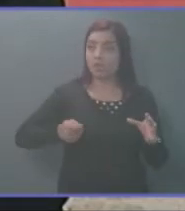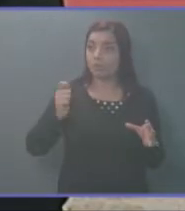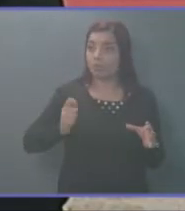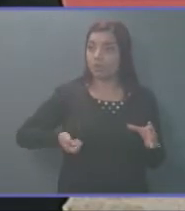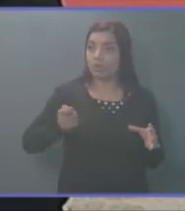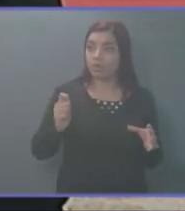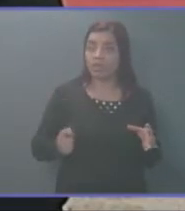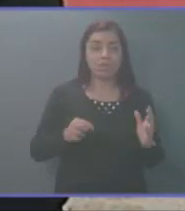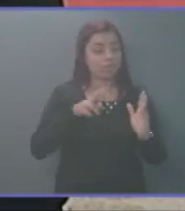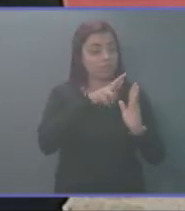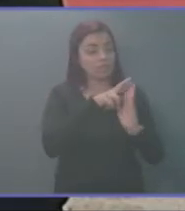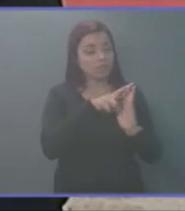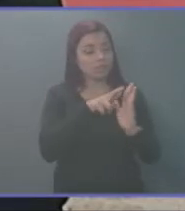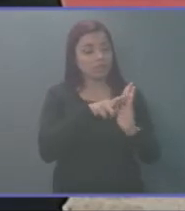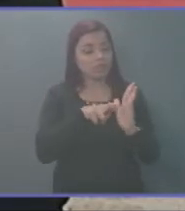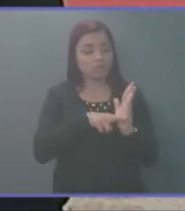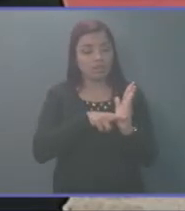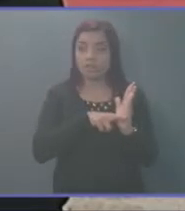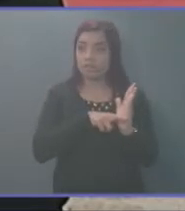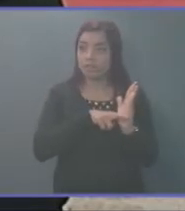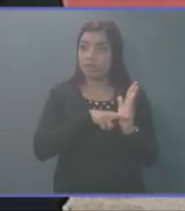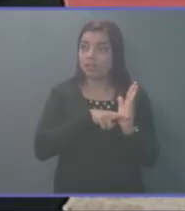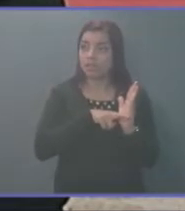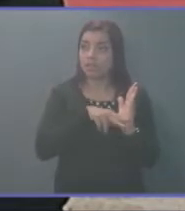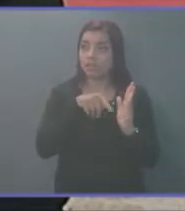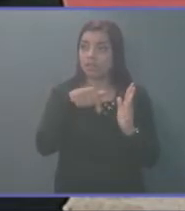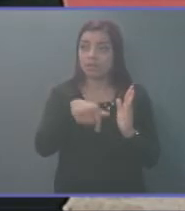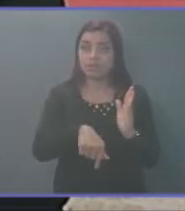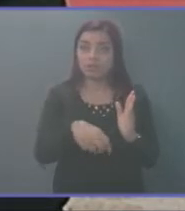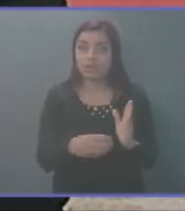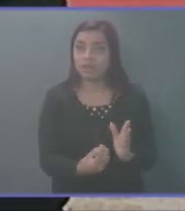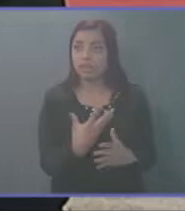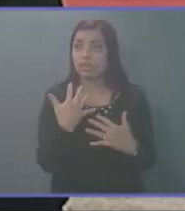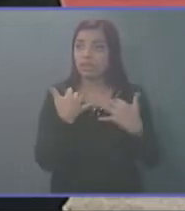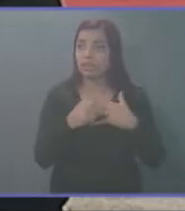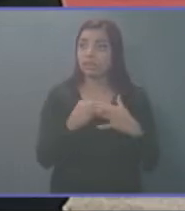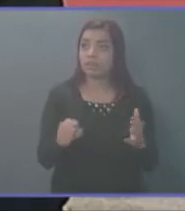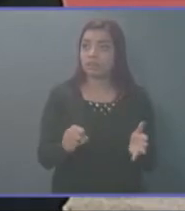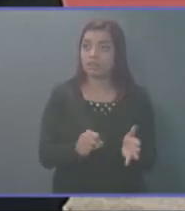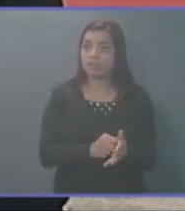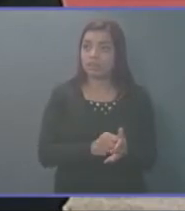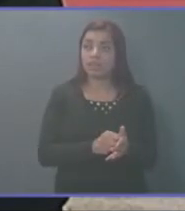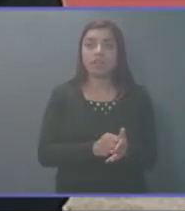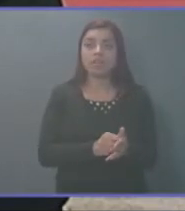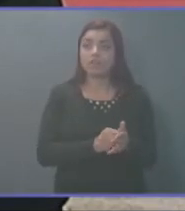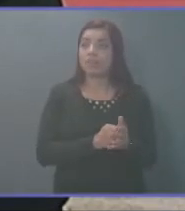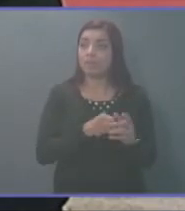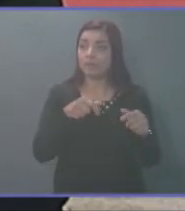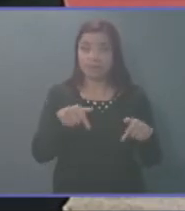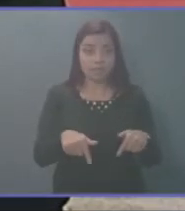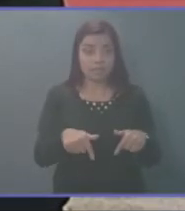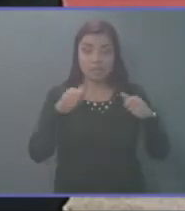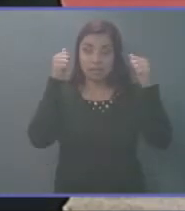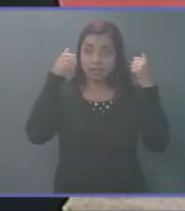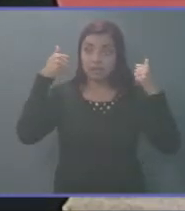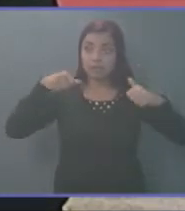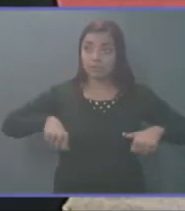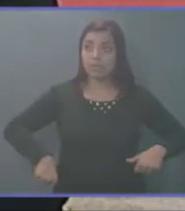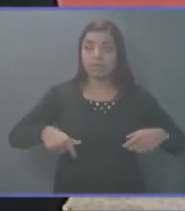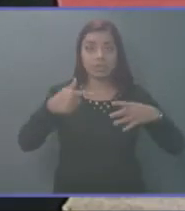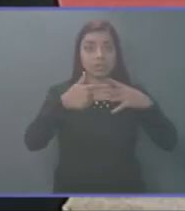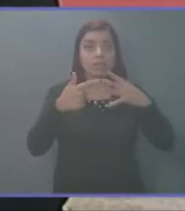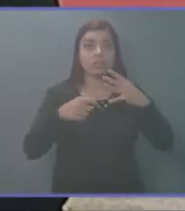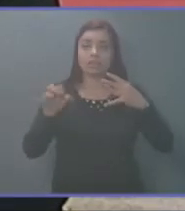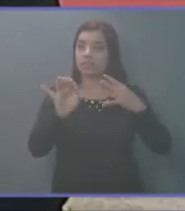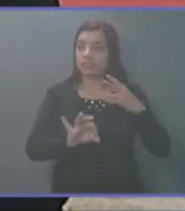el reglamento sí surge de acá. Desde el momento de que aquí, en este pleno, ¿verdad?, se aprueba una ley de